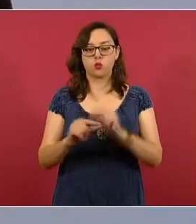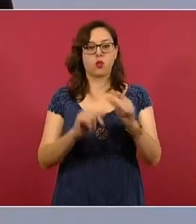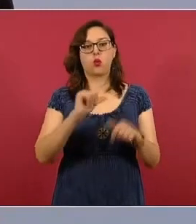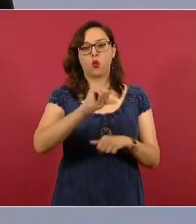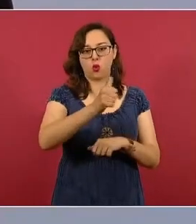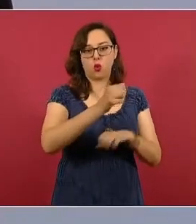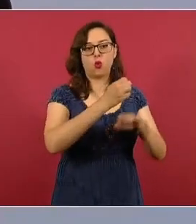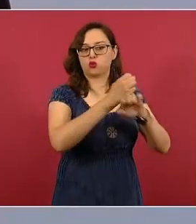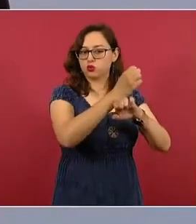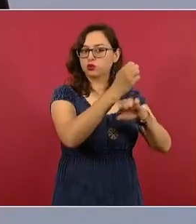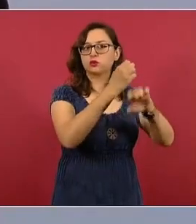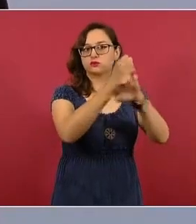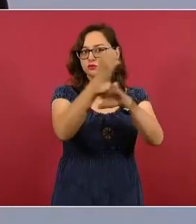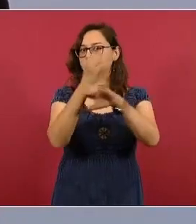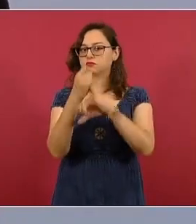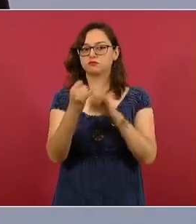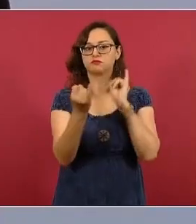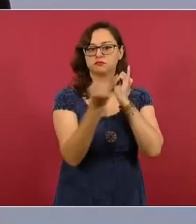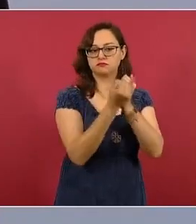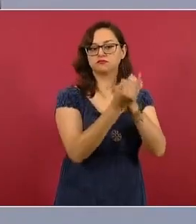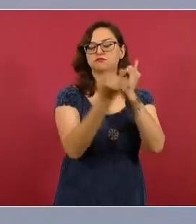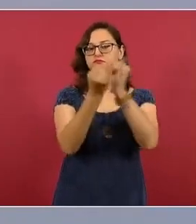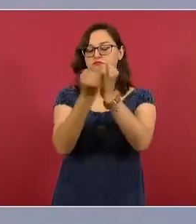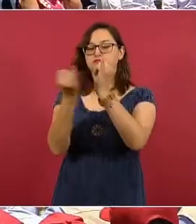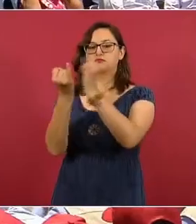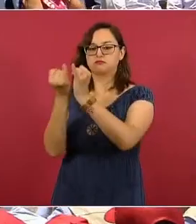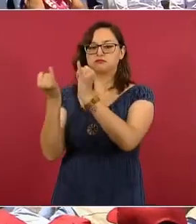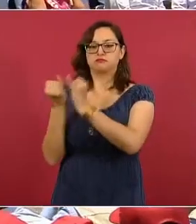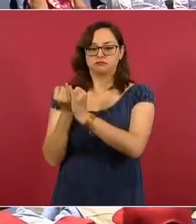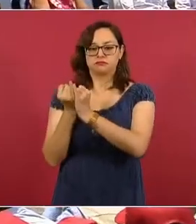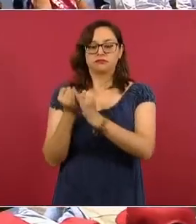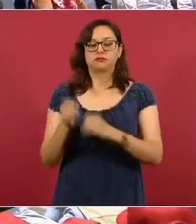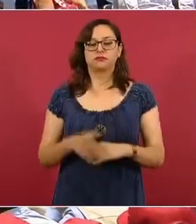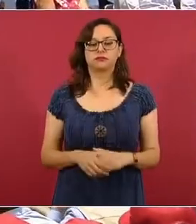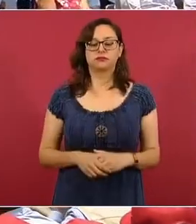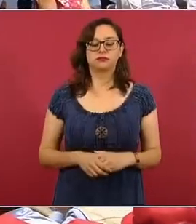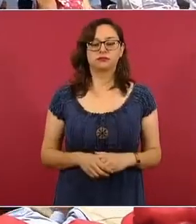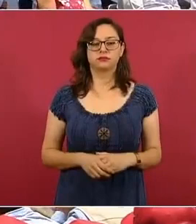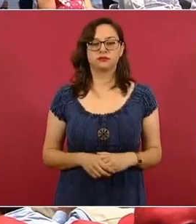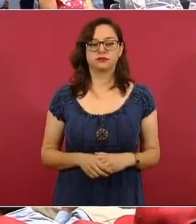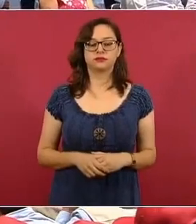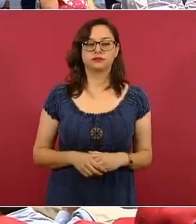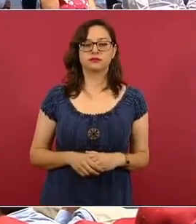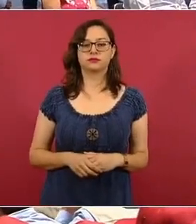en otros estados. Ya